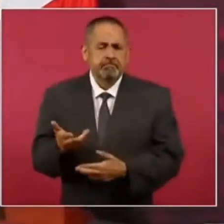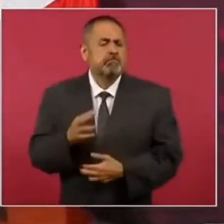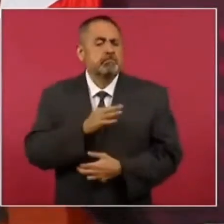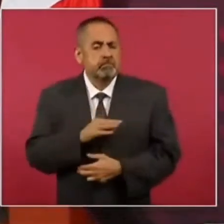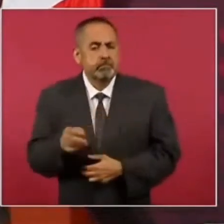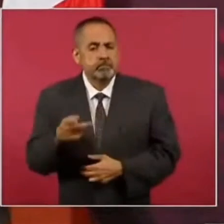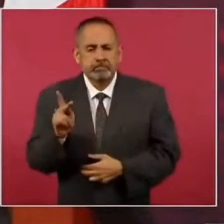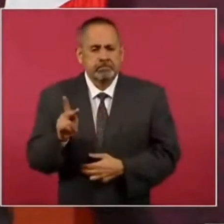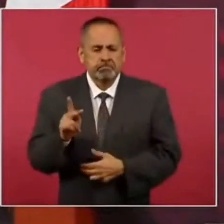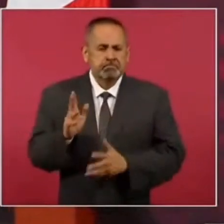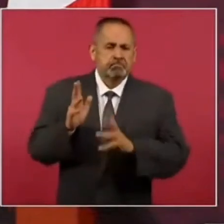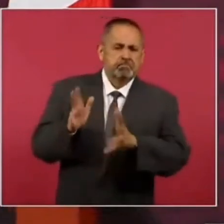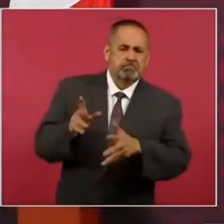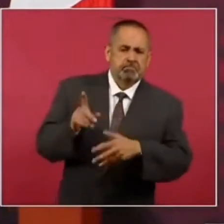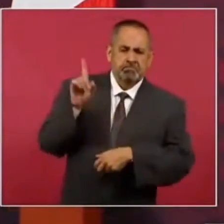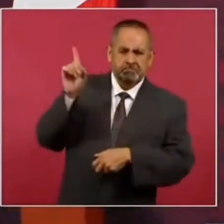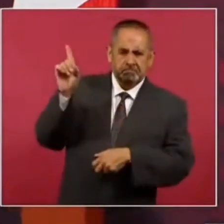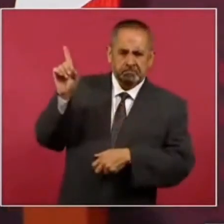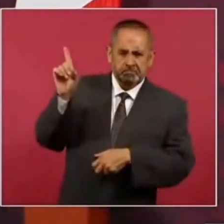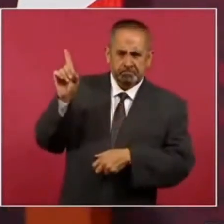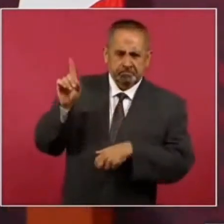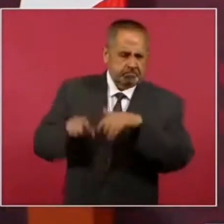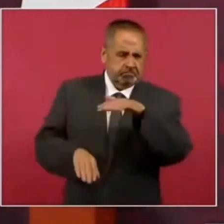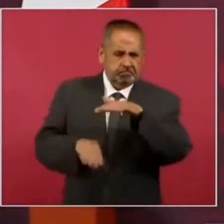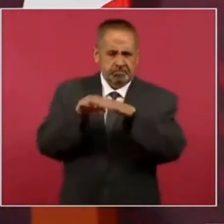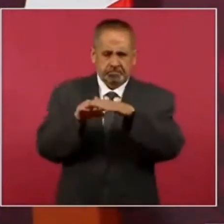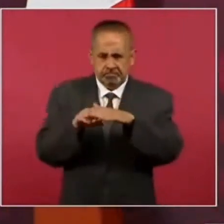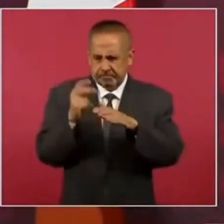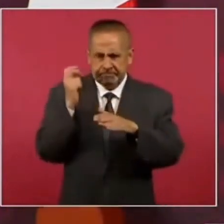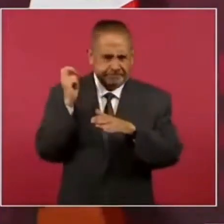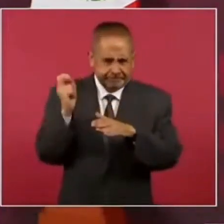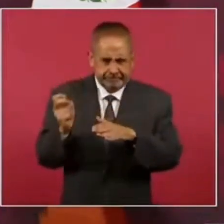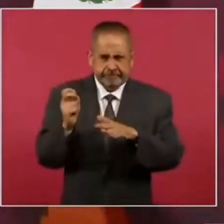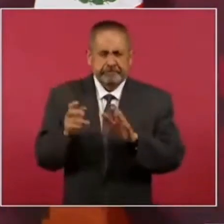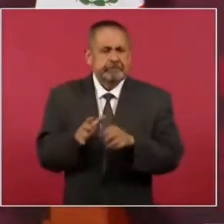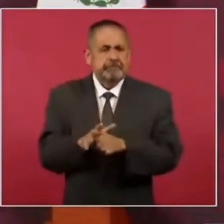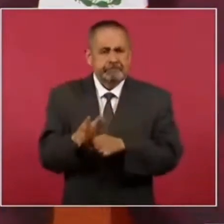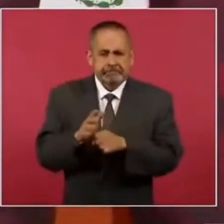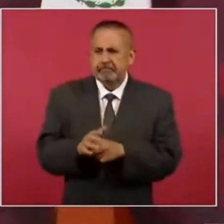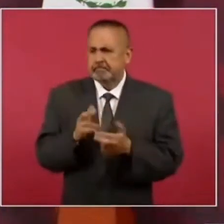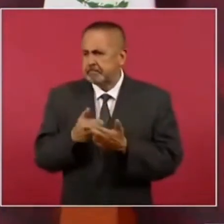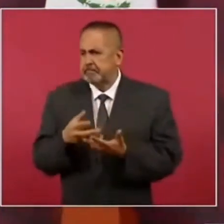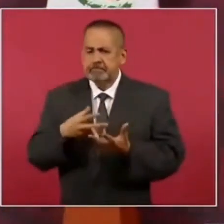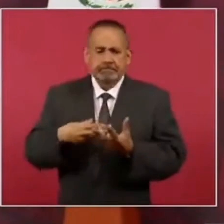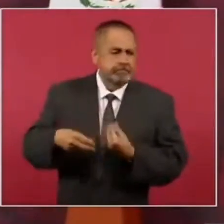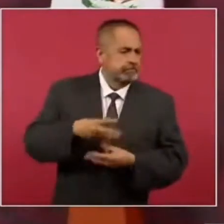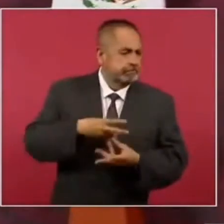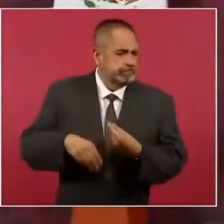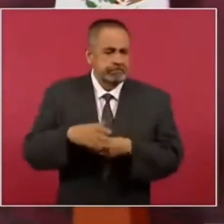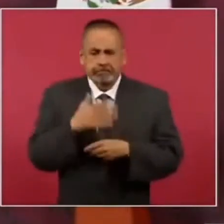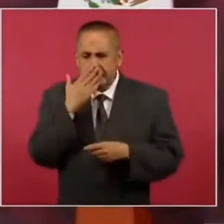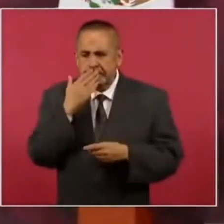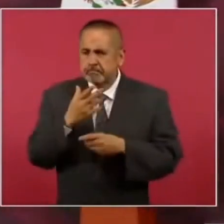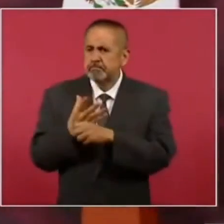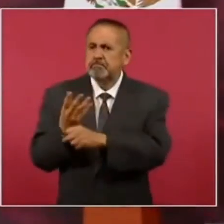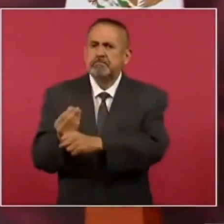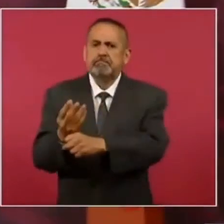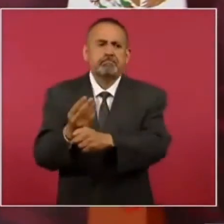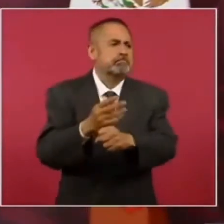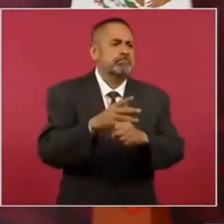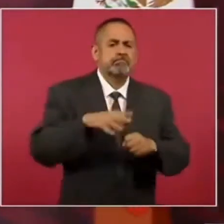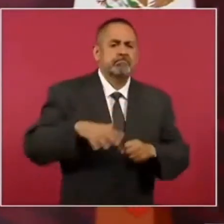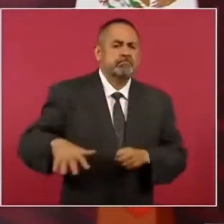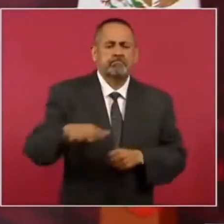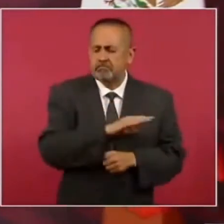Porque con esto, con esta producción, podemos abastecer nuestras refinerías